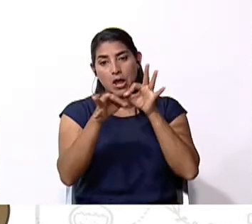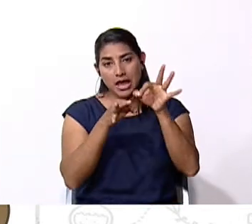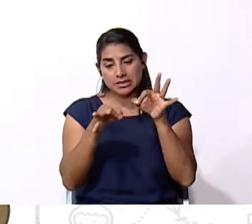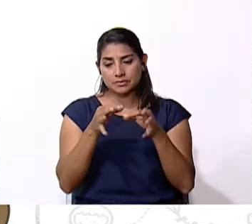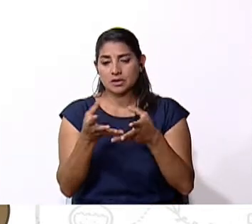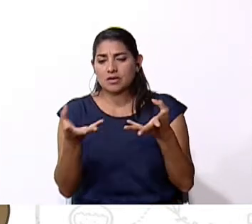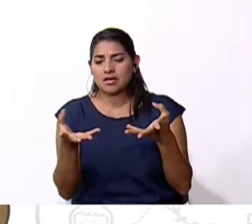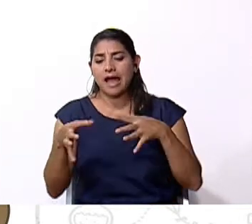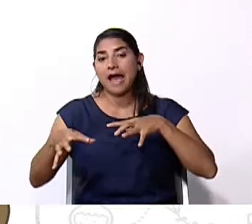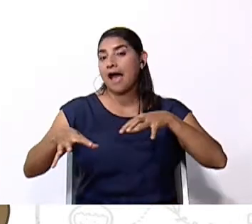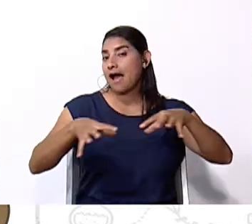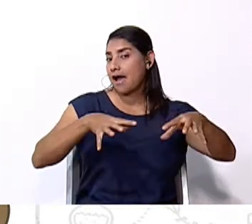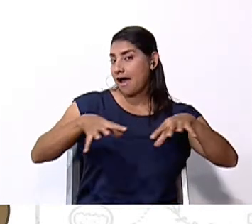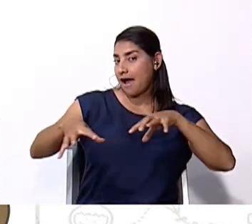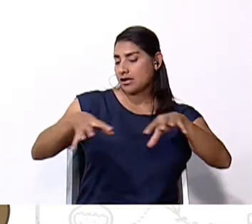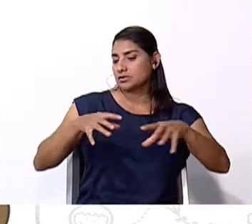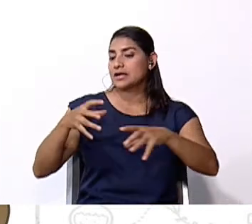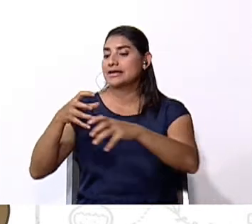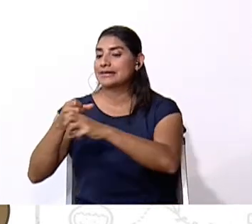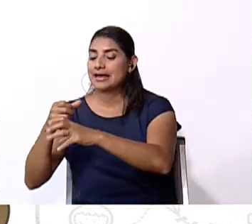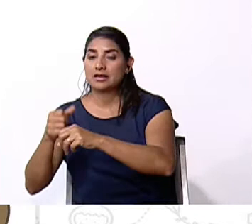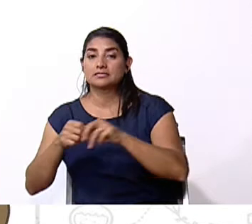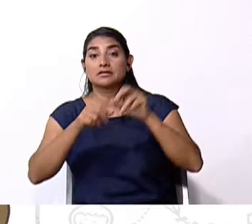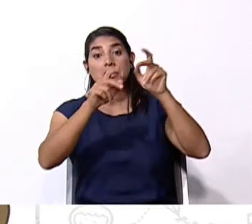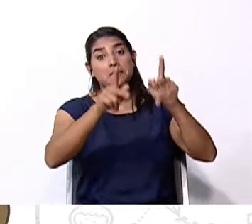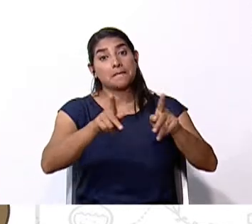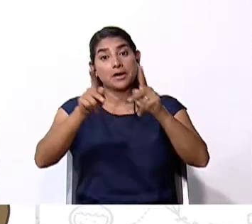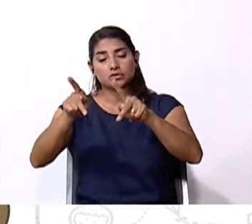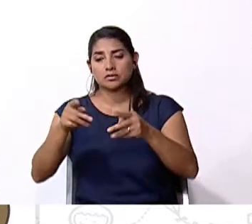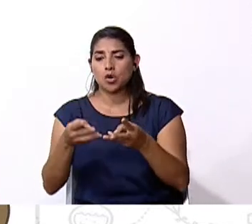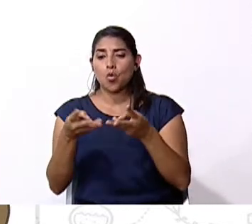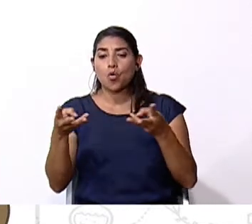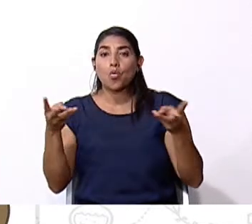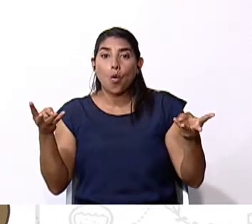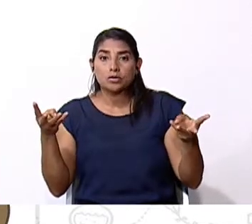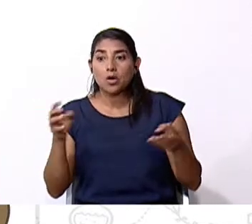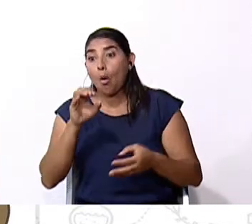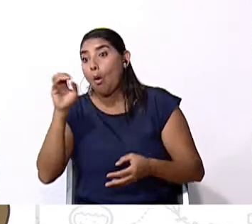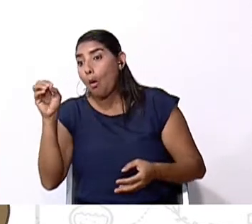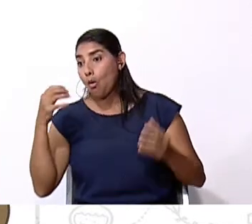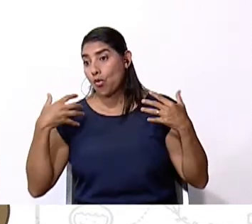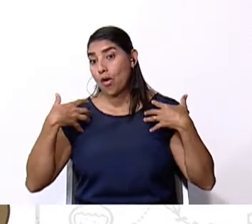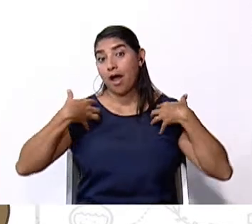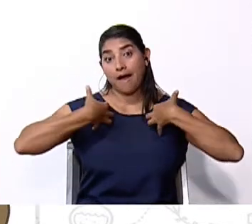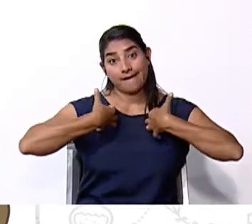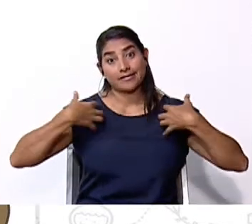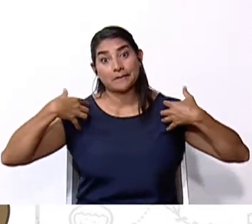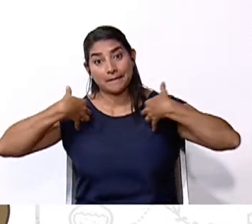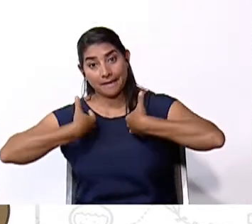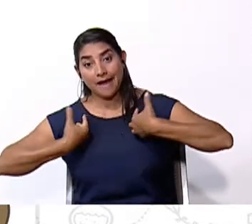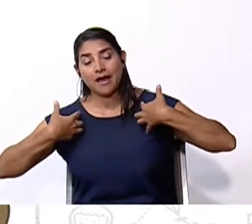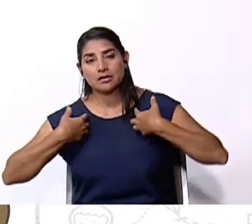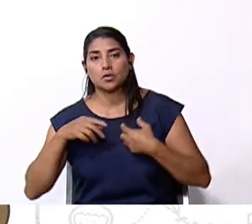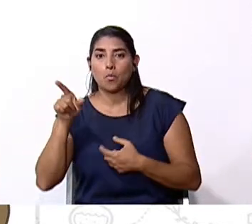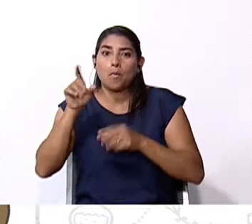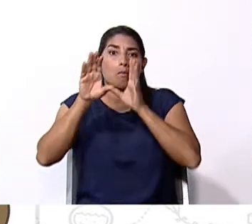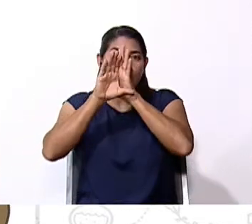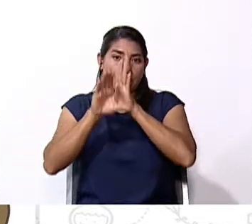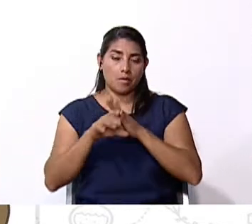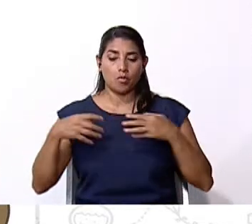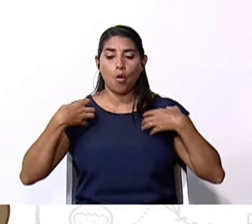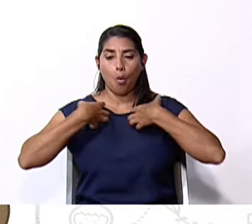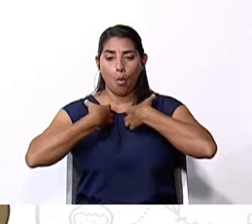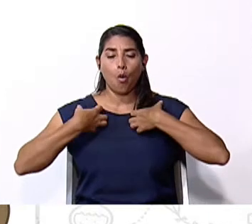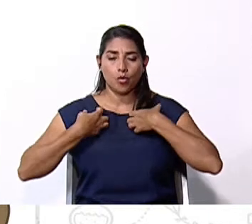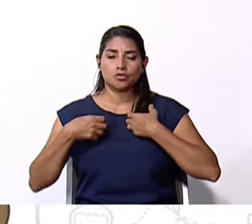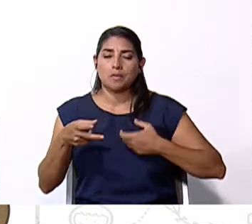estados o acciones que hacen las personas, las cosas o los animales, como en este caso el perezoso,